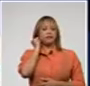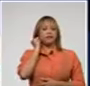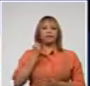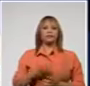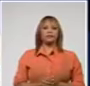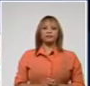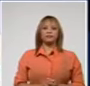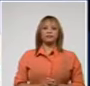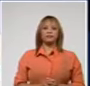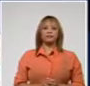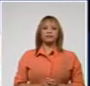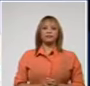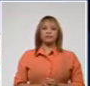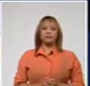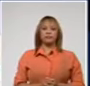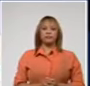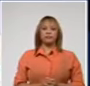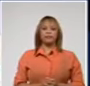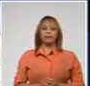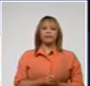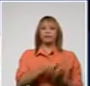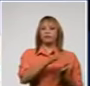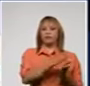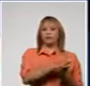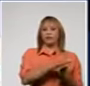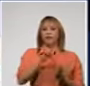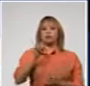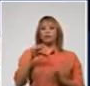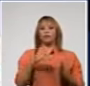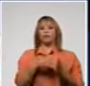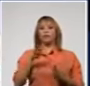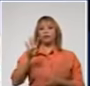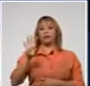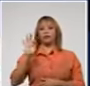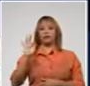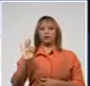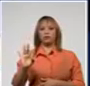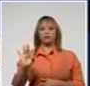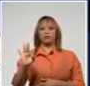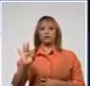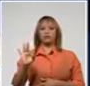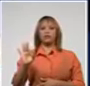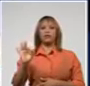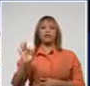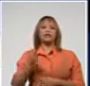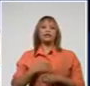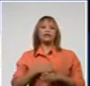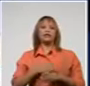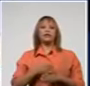femenino, acumulándose 2.048 que representan el